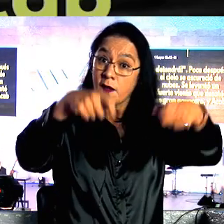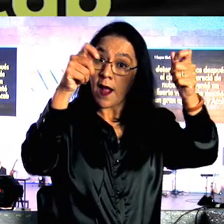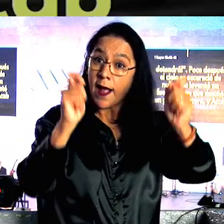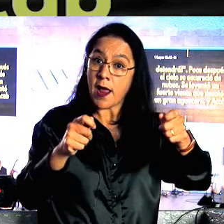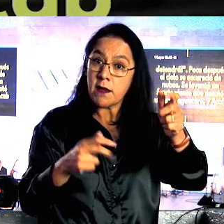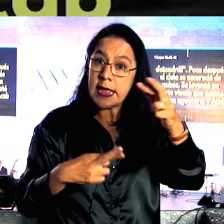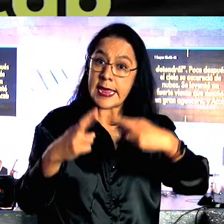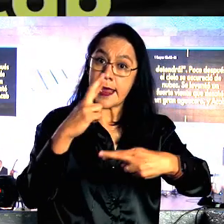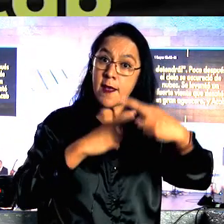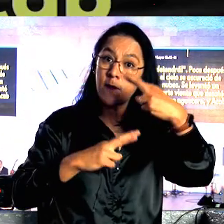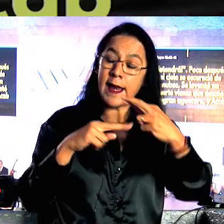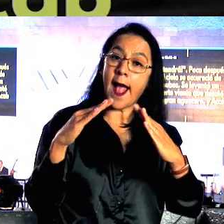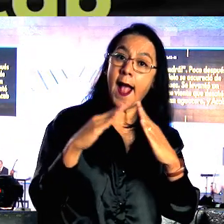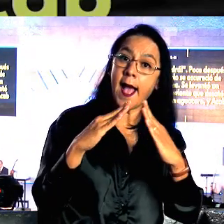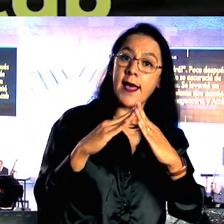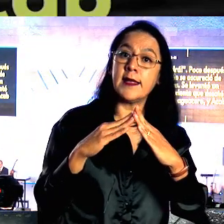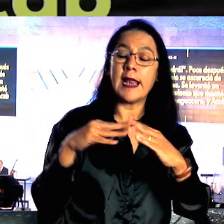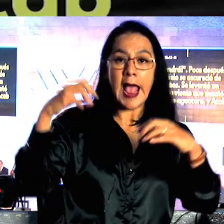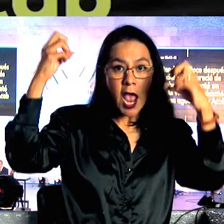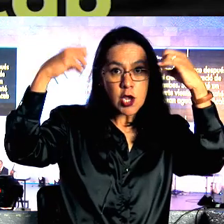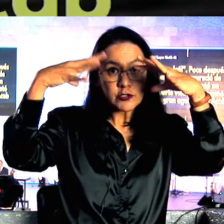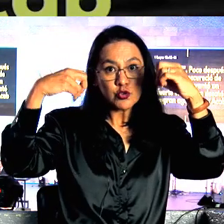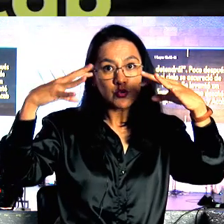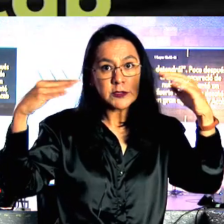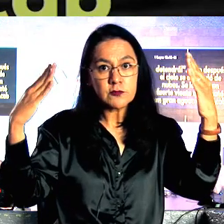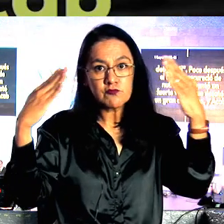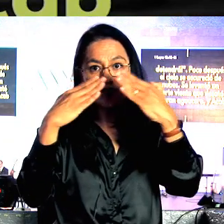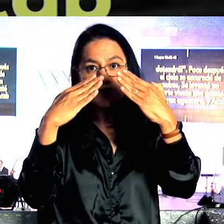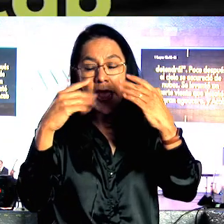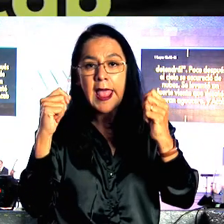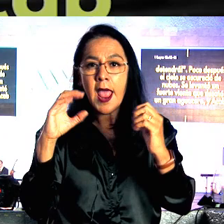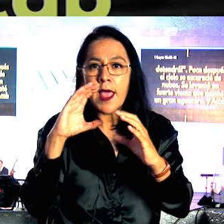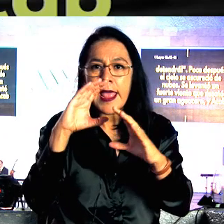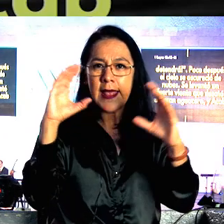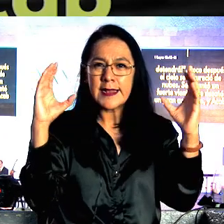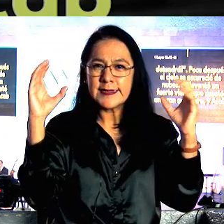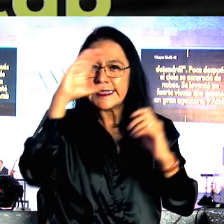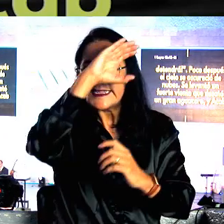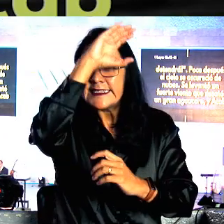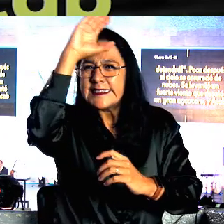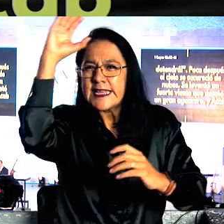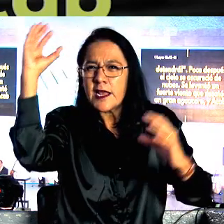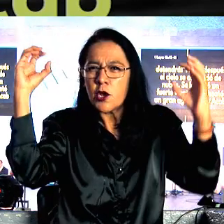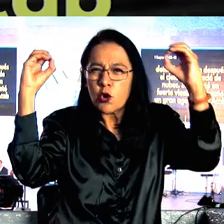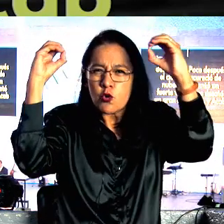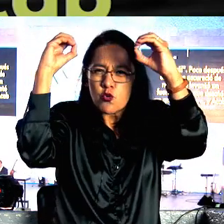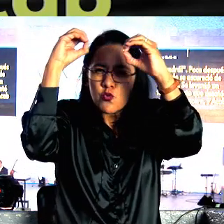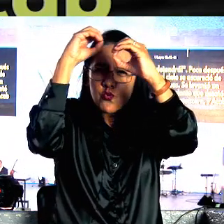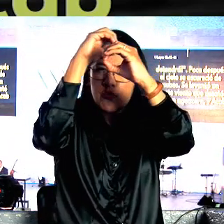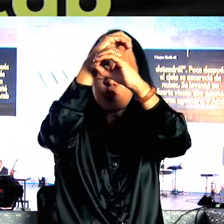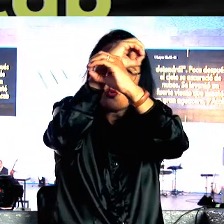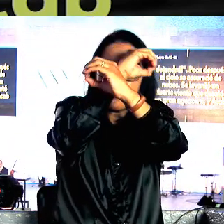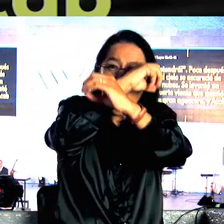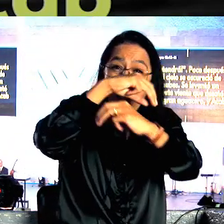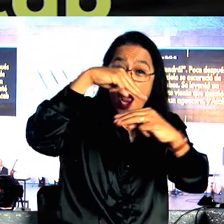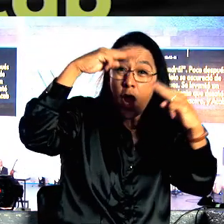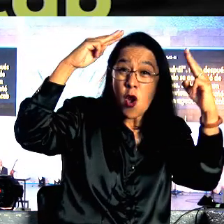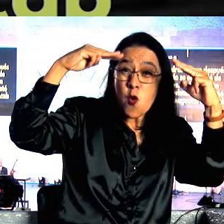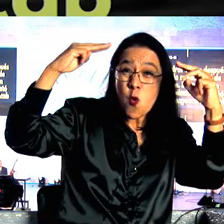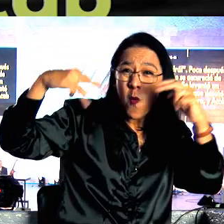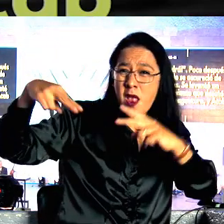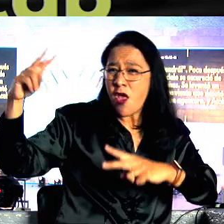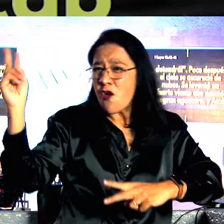detendrá poco después el cielo se oscureció de nubes se levantó un fuerte viento que desantó